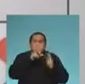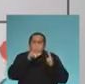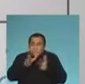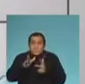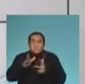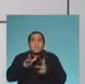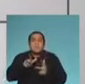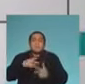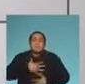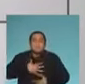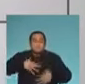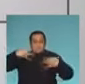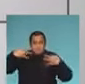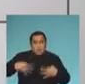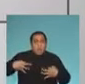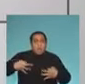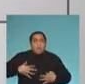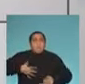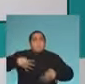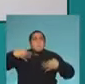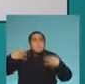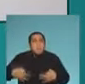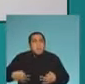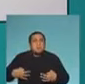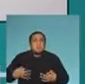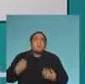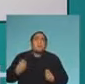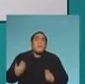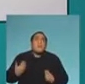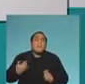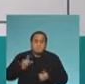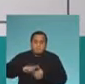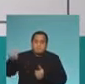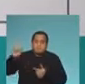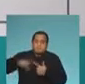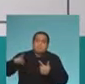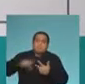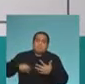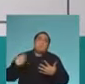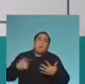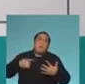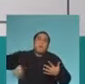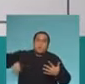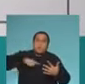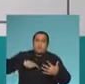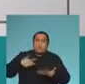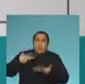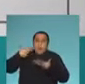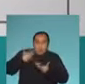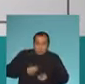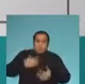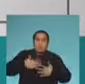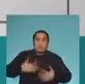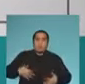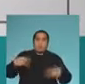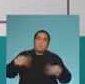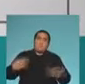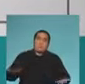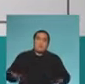es sentirnos bien. Y para sentirnos bien, mirar todas las cosas que podemos hacer y colaborar con nuestro organismo para que eso suceda,